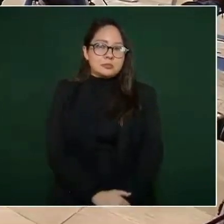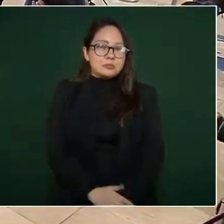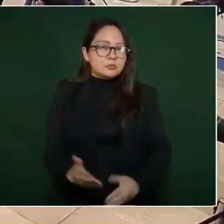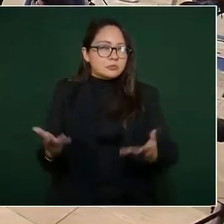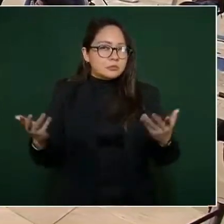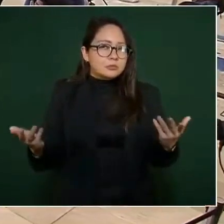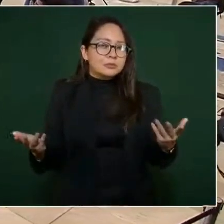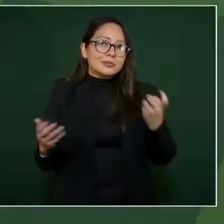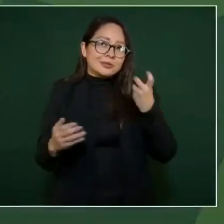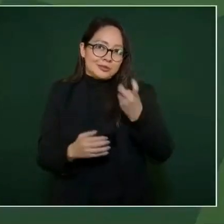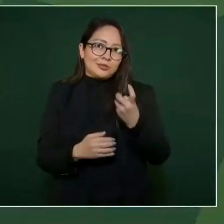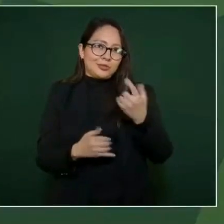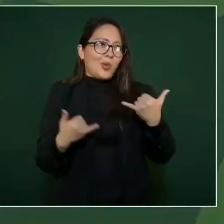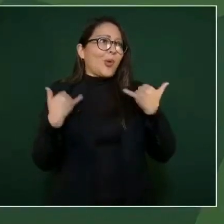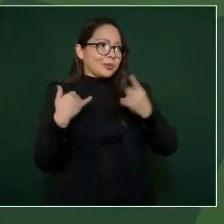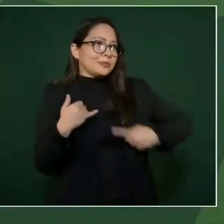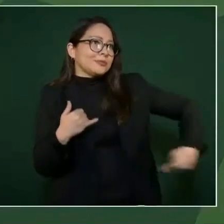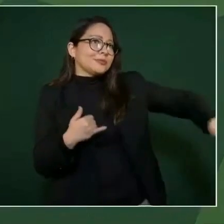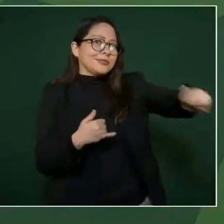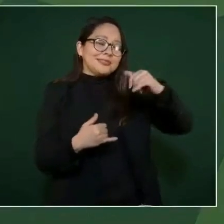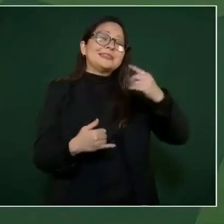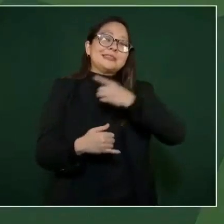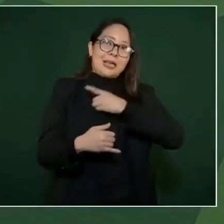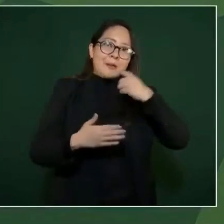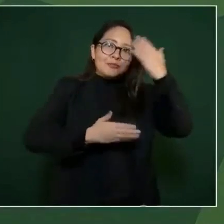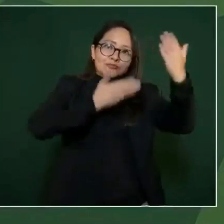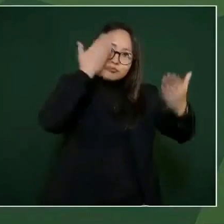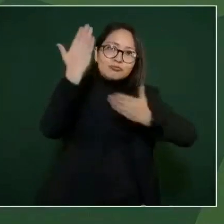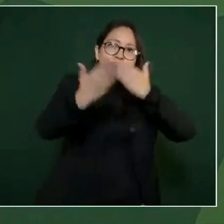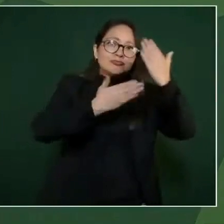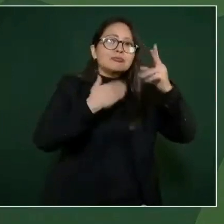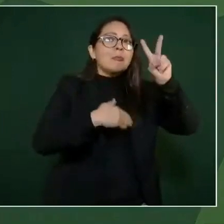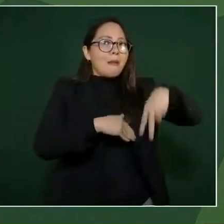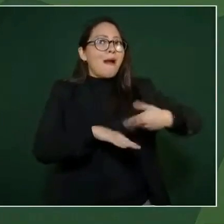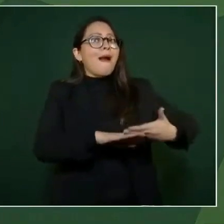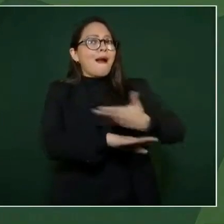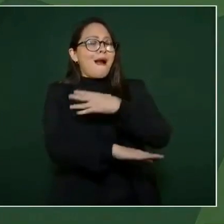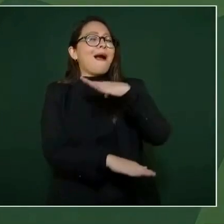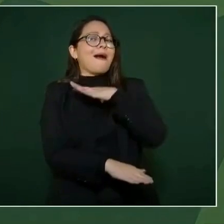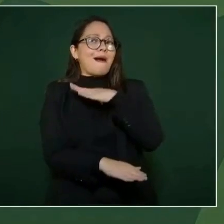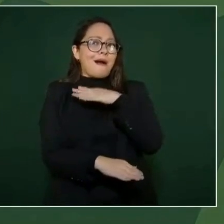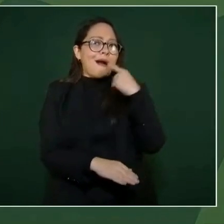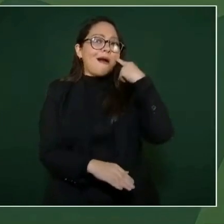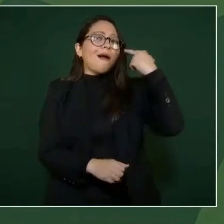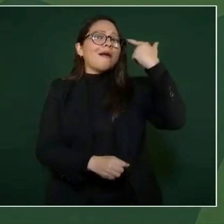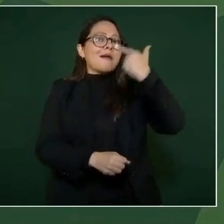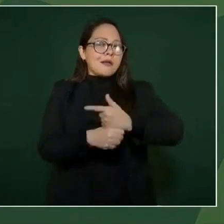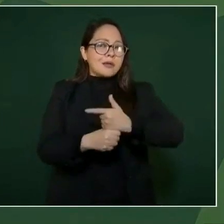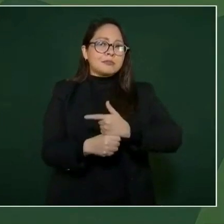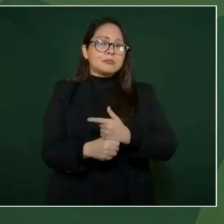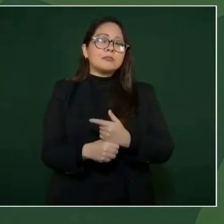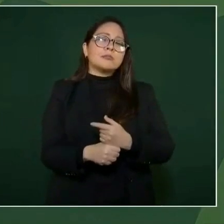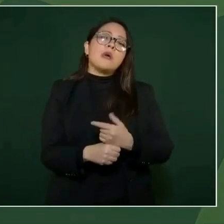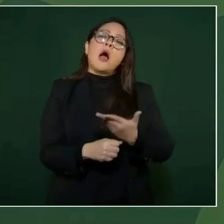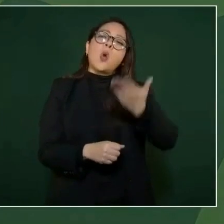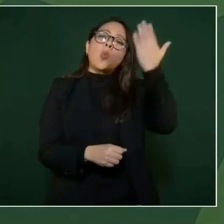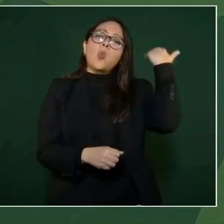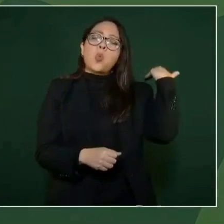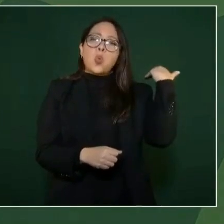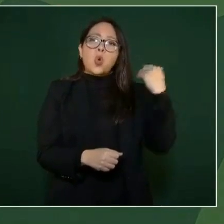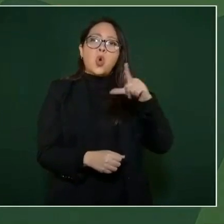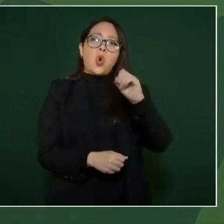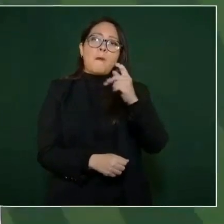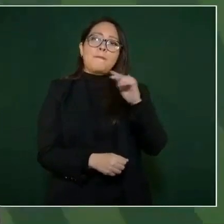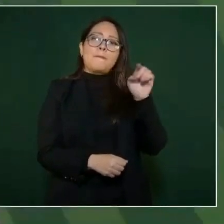tendrían que estudiar los jóvenes, ¿no? Porque existía. López Portillo fue candidato a